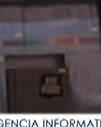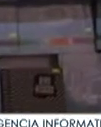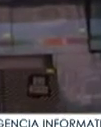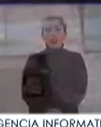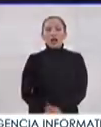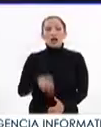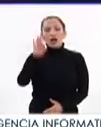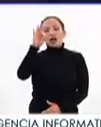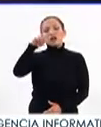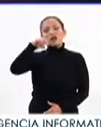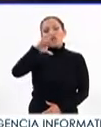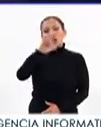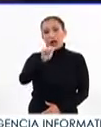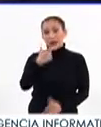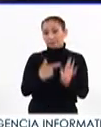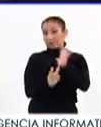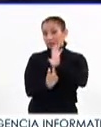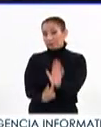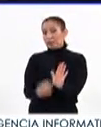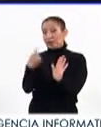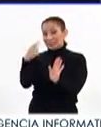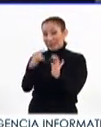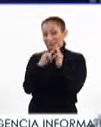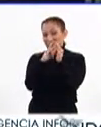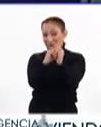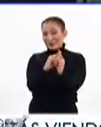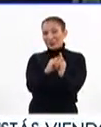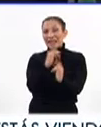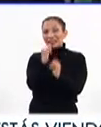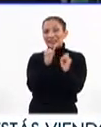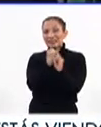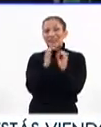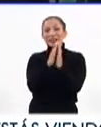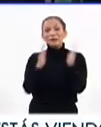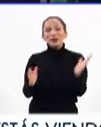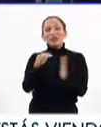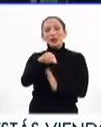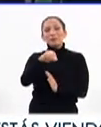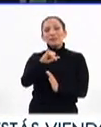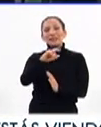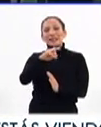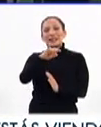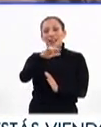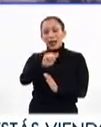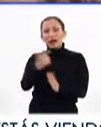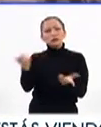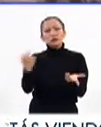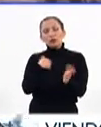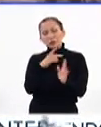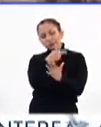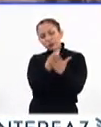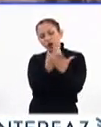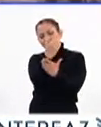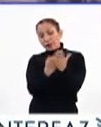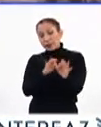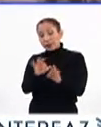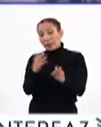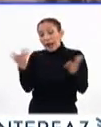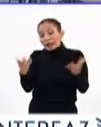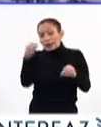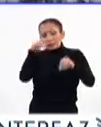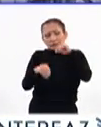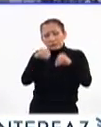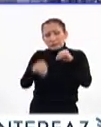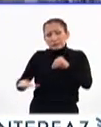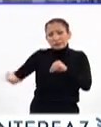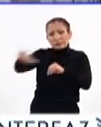El Fondo de Cultura Económica presentó en la Feria Internacional del Libro del Palacio de Minería su plan de trabajo para generar